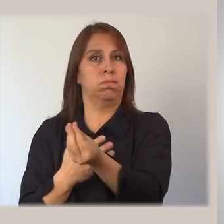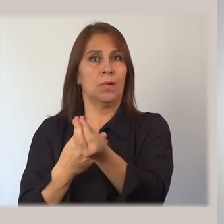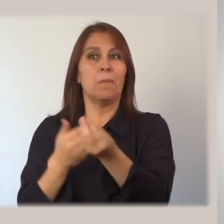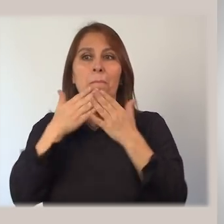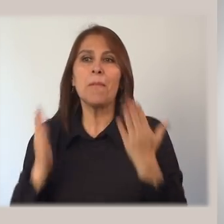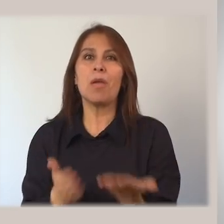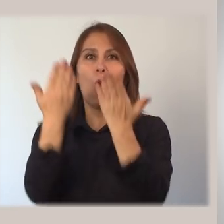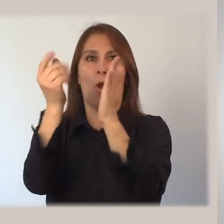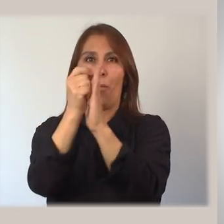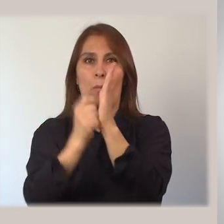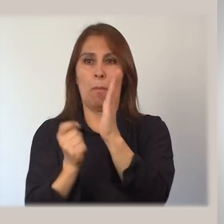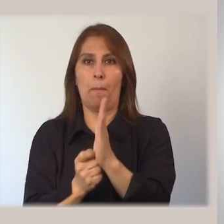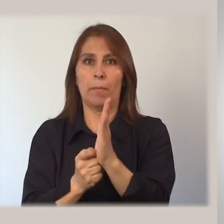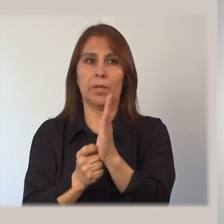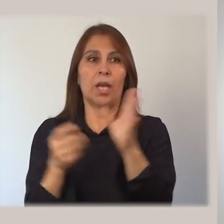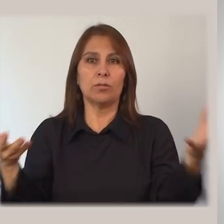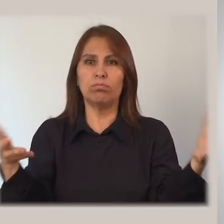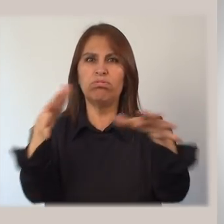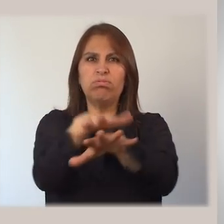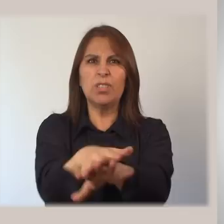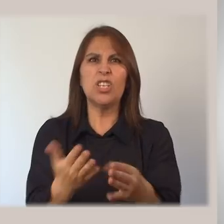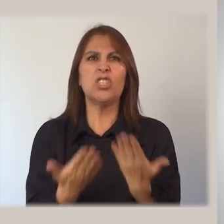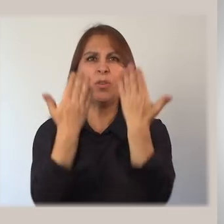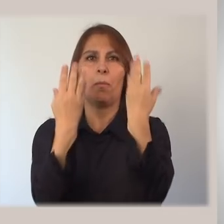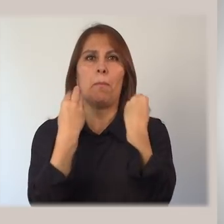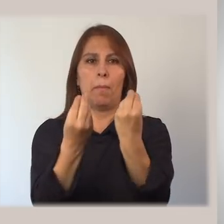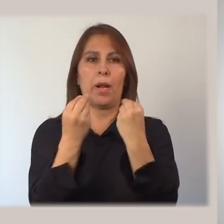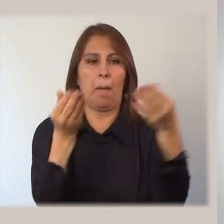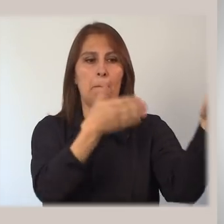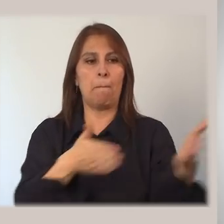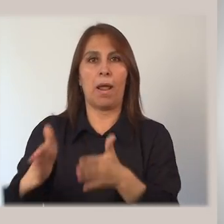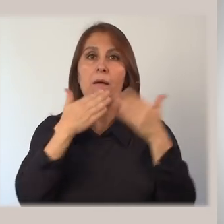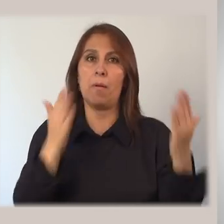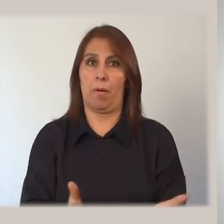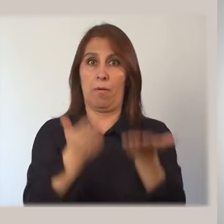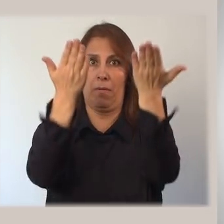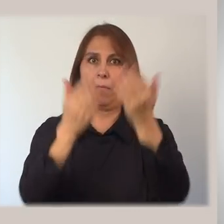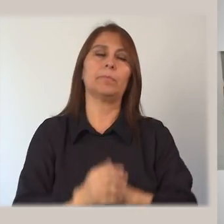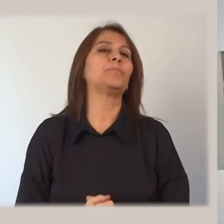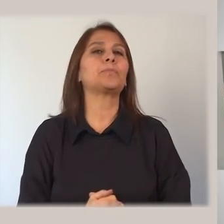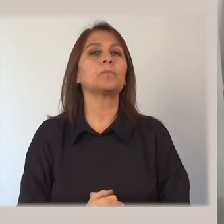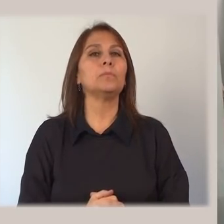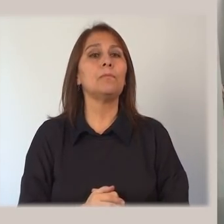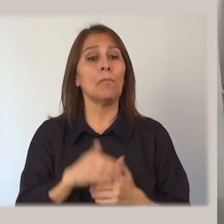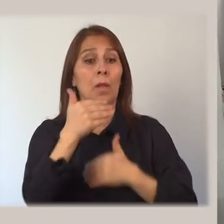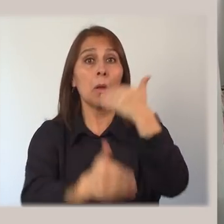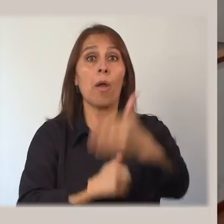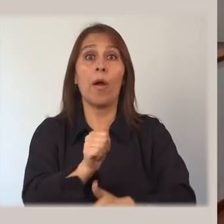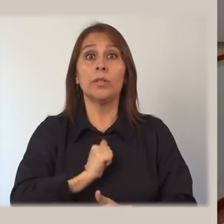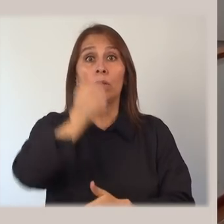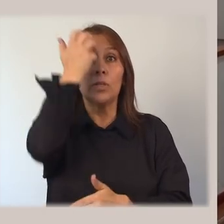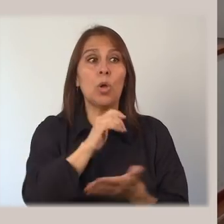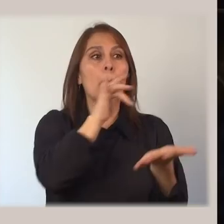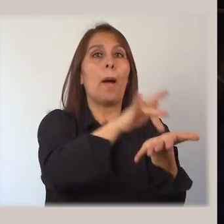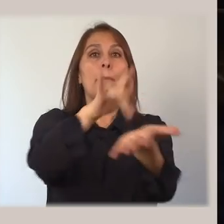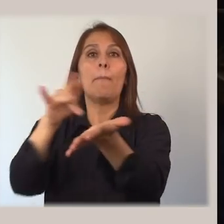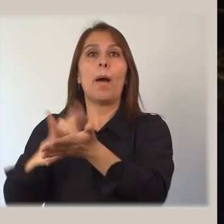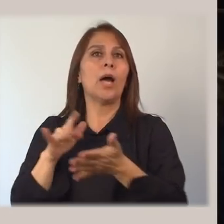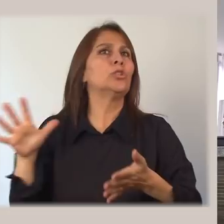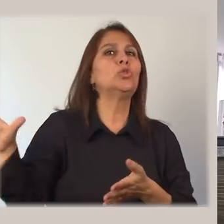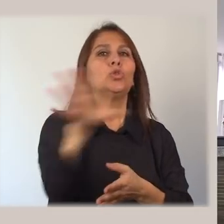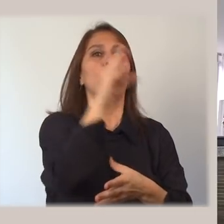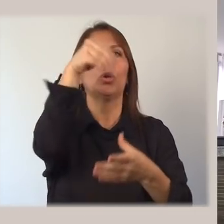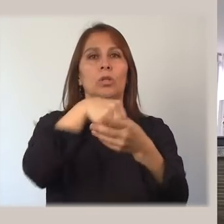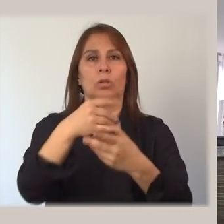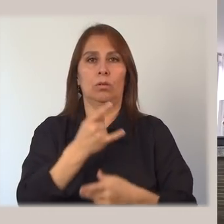de mejora que son el insumo para la formulación del plan de mejoramiento. En el proceso de autoevaluación se contó con la